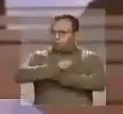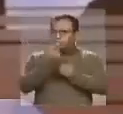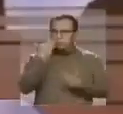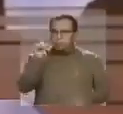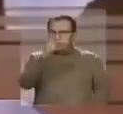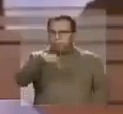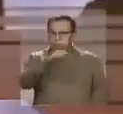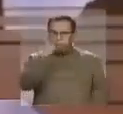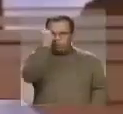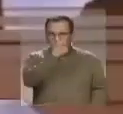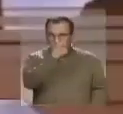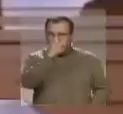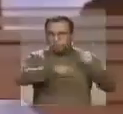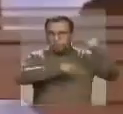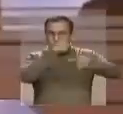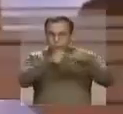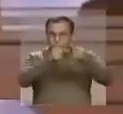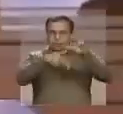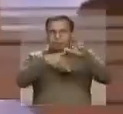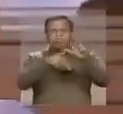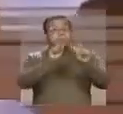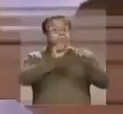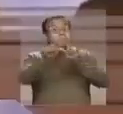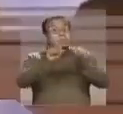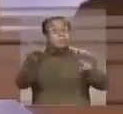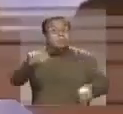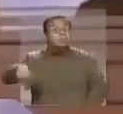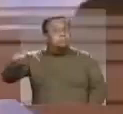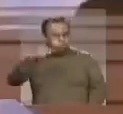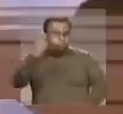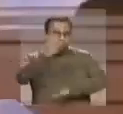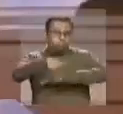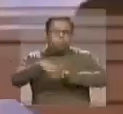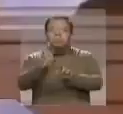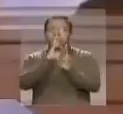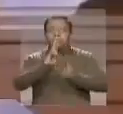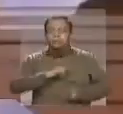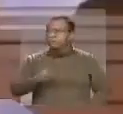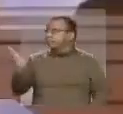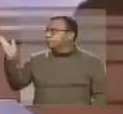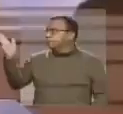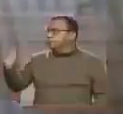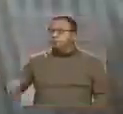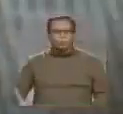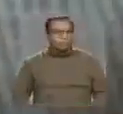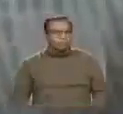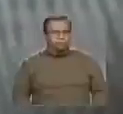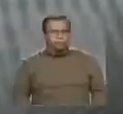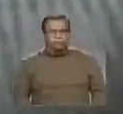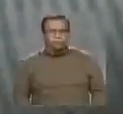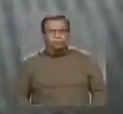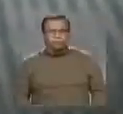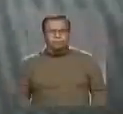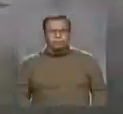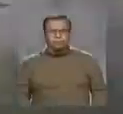a las mujeres afrodescendientes y afrolatinas? Eso fue lo que preguntamos en las calles y esto fue lo que nos respondieron.